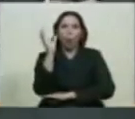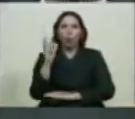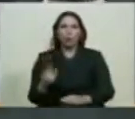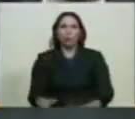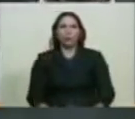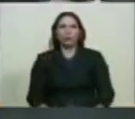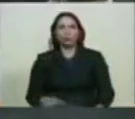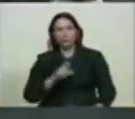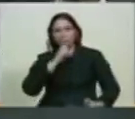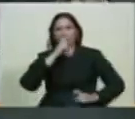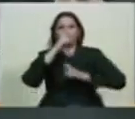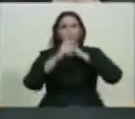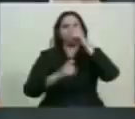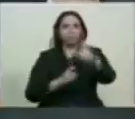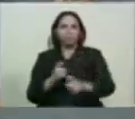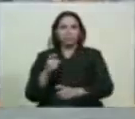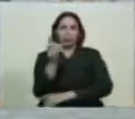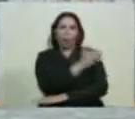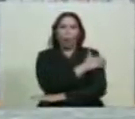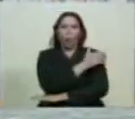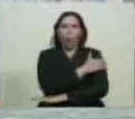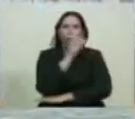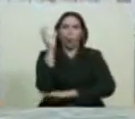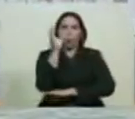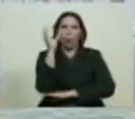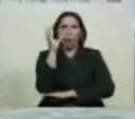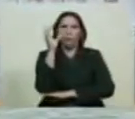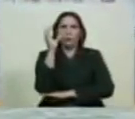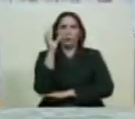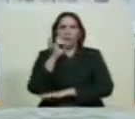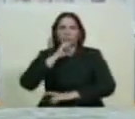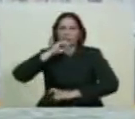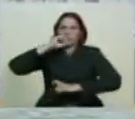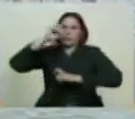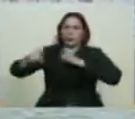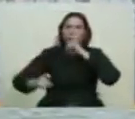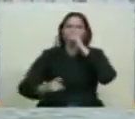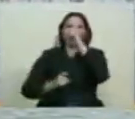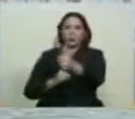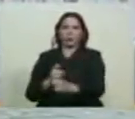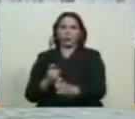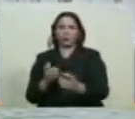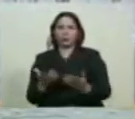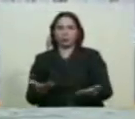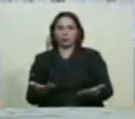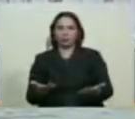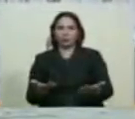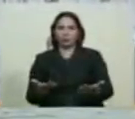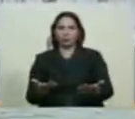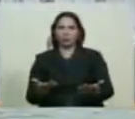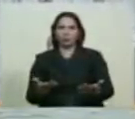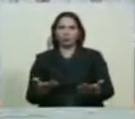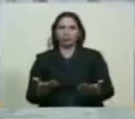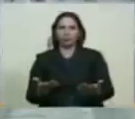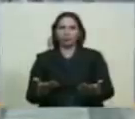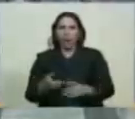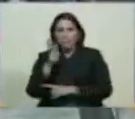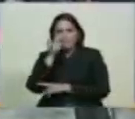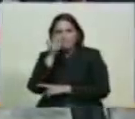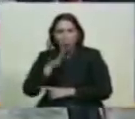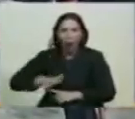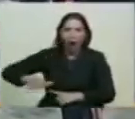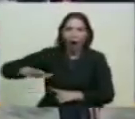Envidiosa la oligarquía bogotana. ¿Cómo envidia la oligarquía bogotana al pueblo